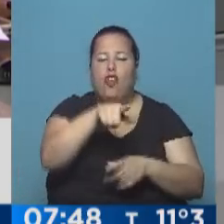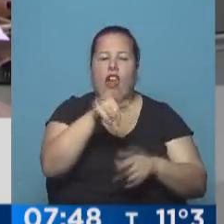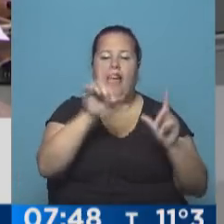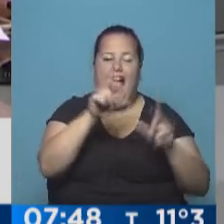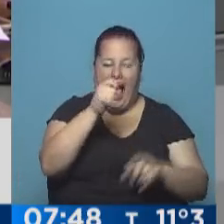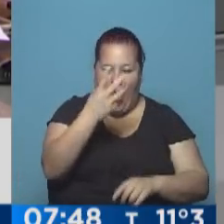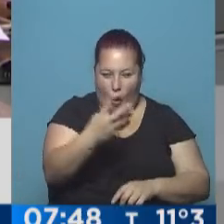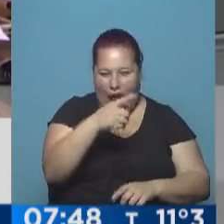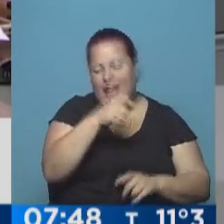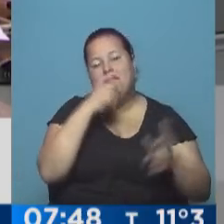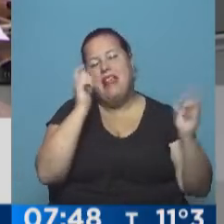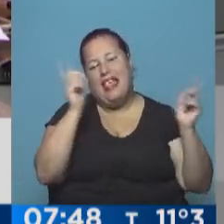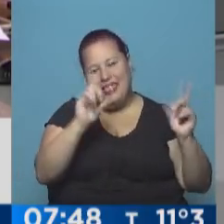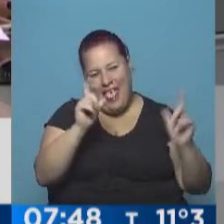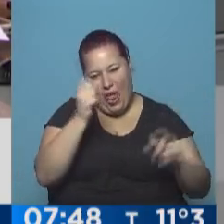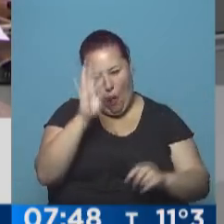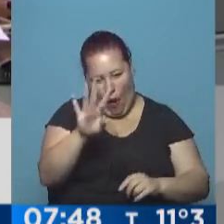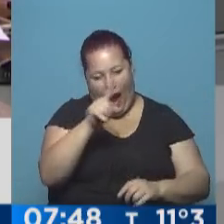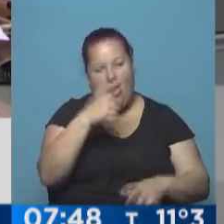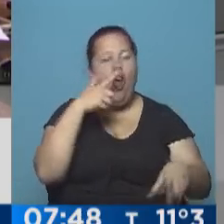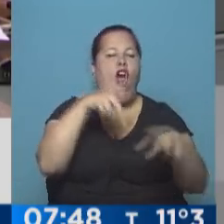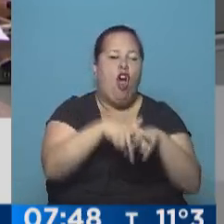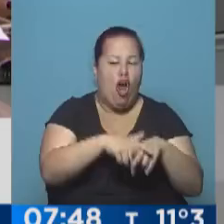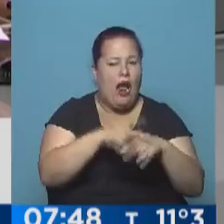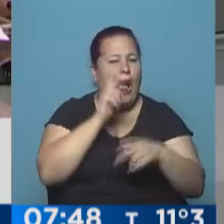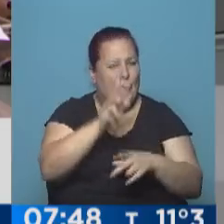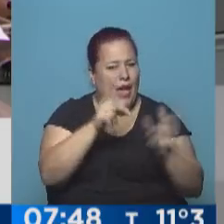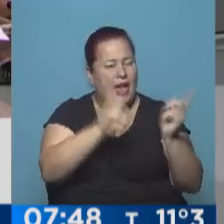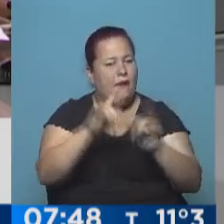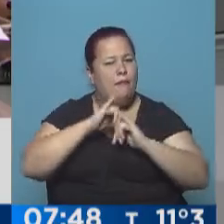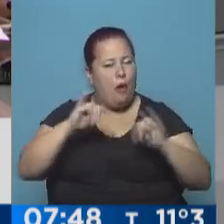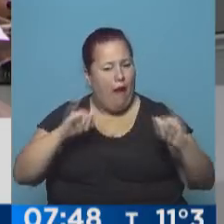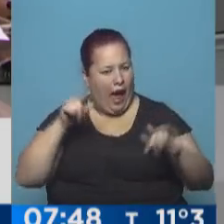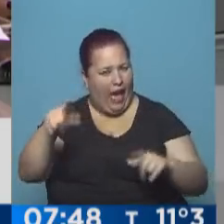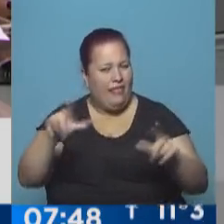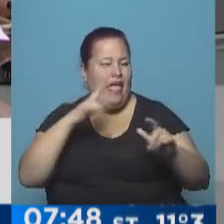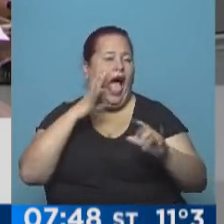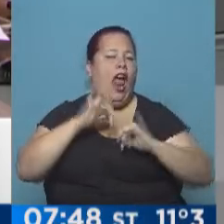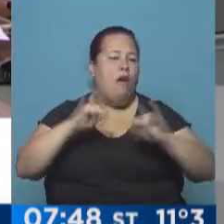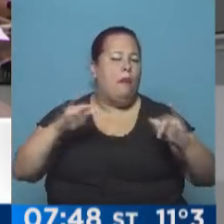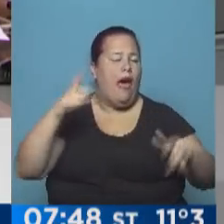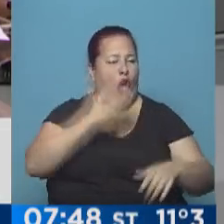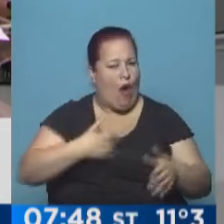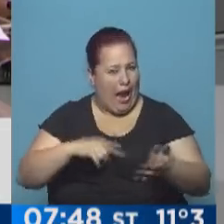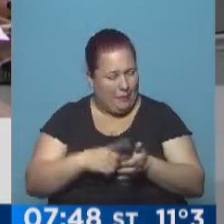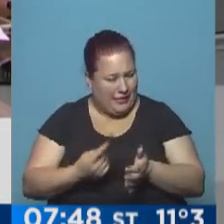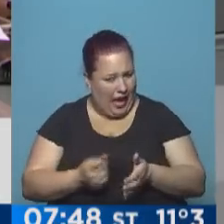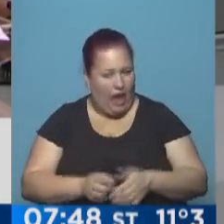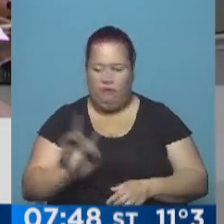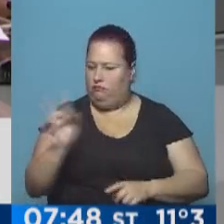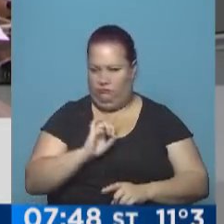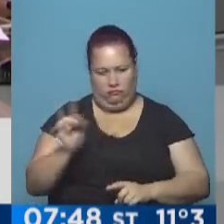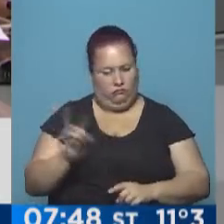mira sus programas y ve el corte comercial? ¿Se ven pautas publicitarias donde aparece algún spot del gobierno de la ciudad?